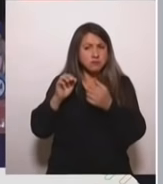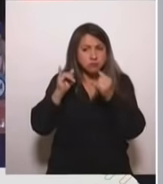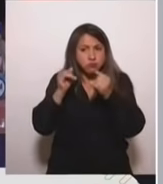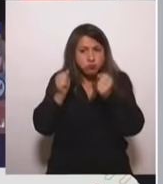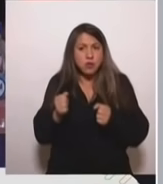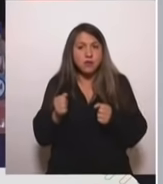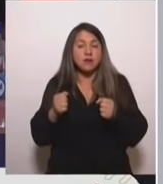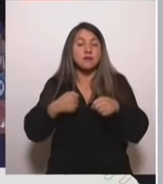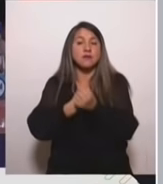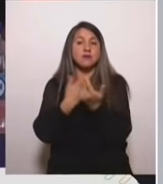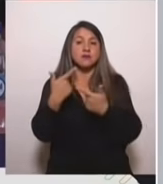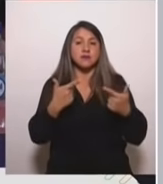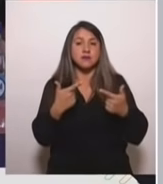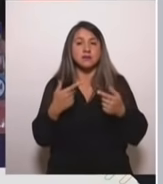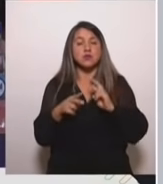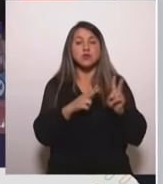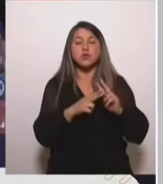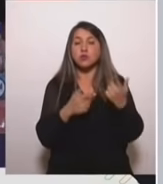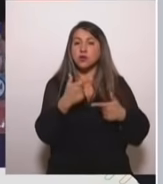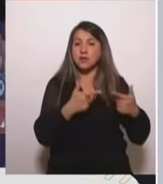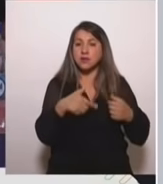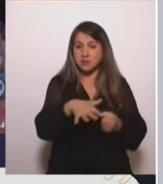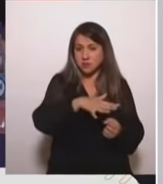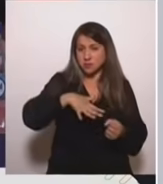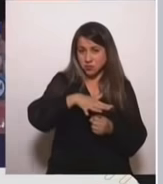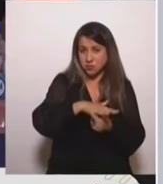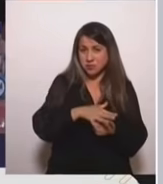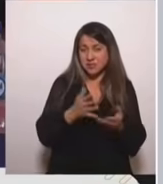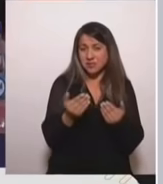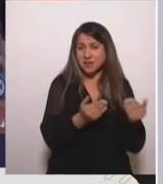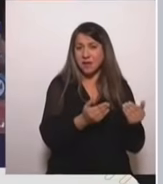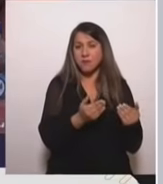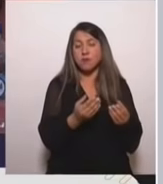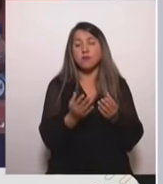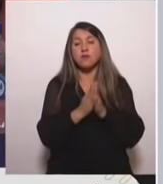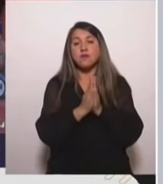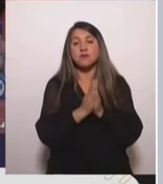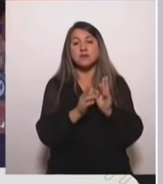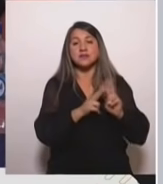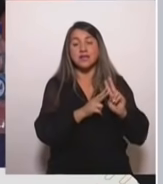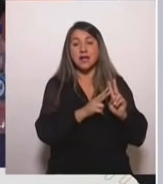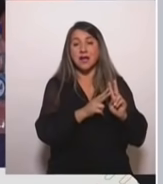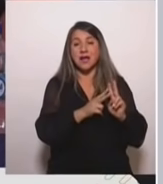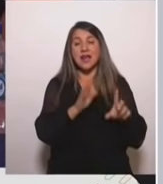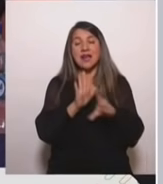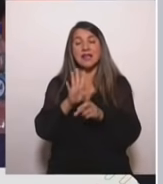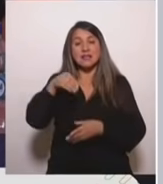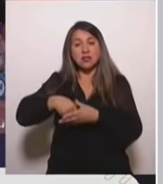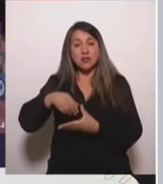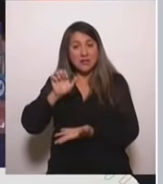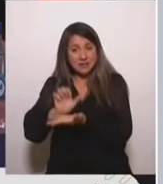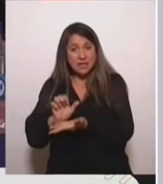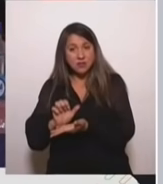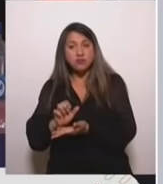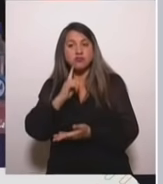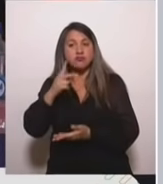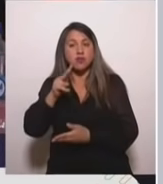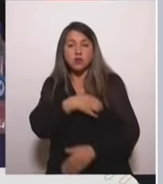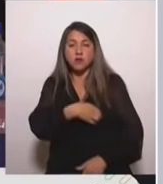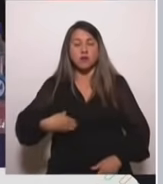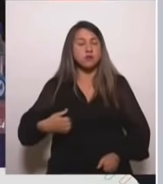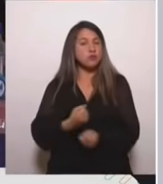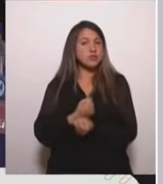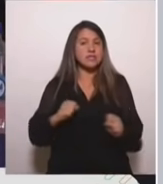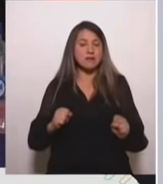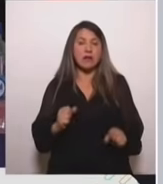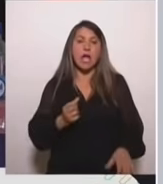intención, porque dentro de la libertad de expresión y el derecho a petición, obviamente que caben todo tipo de opiniones. Yo creo que es perfectamente posible